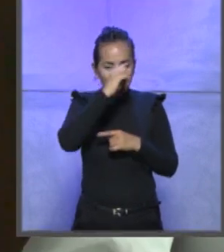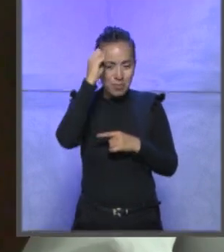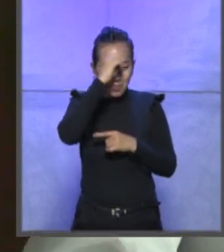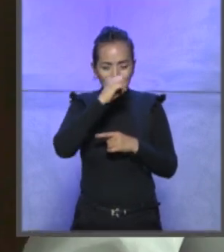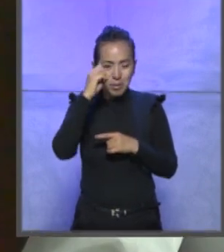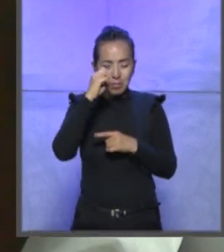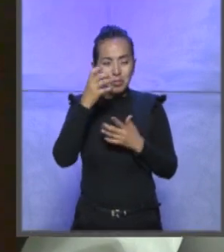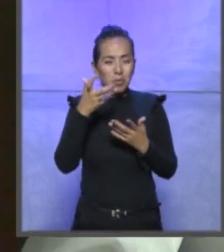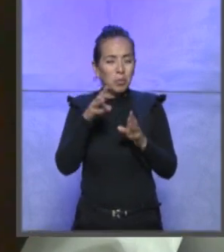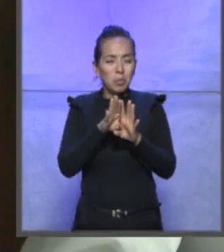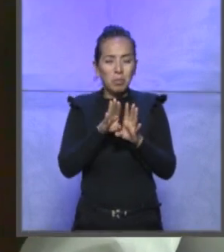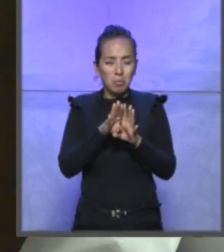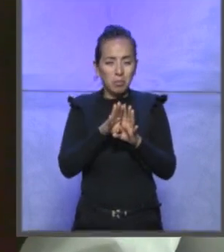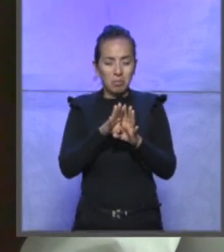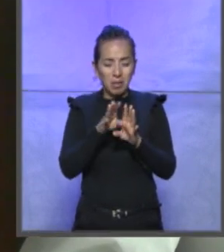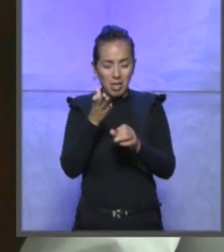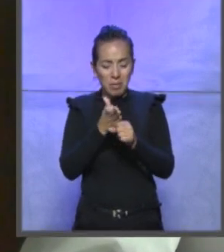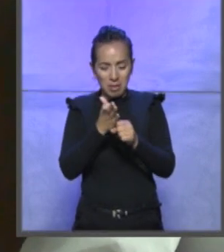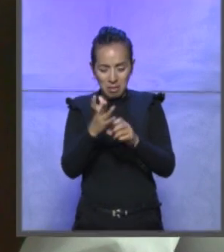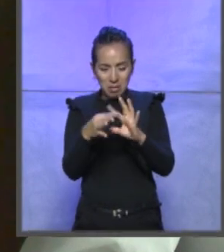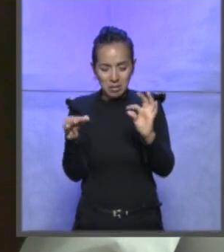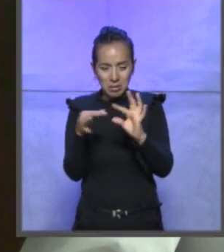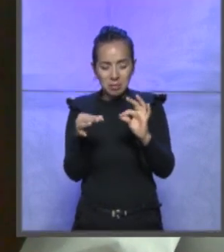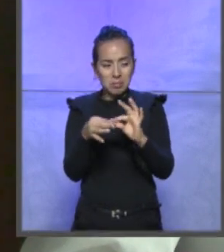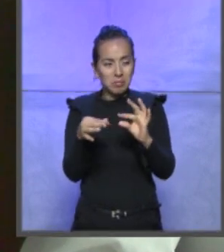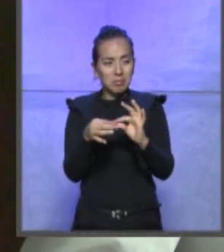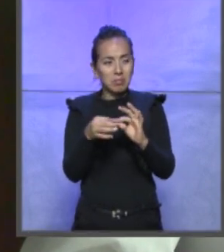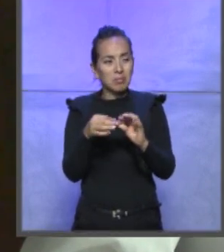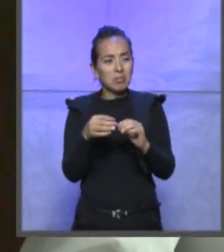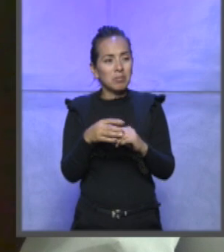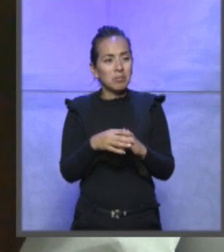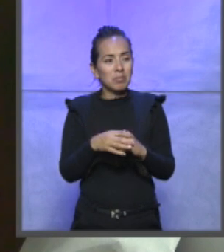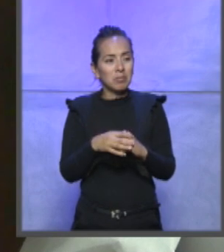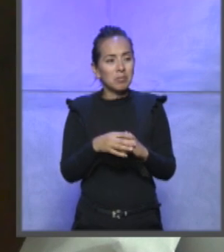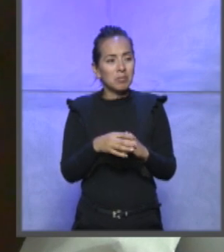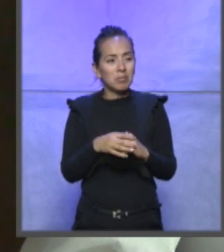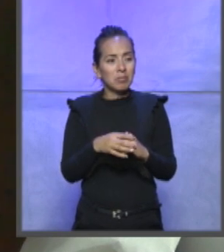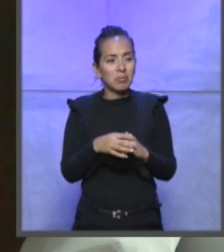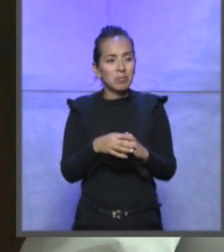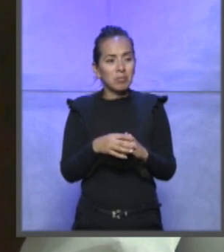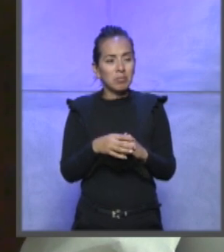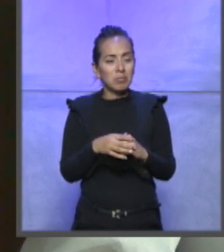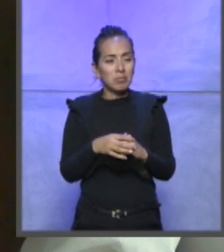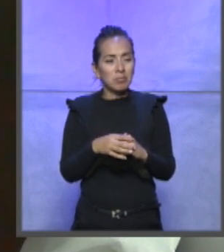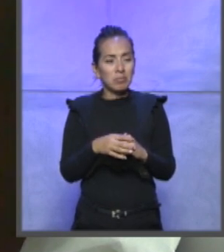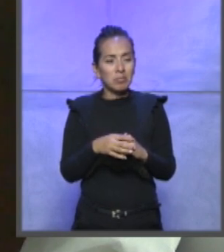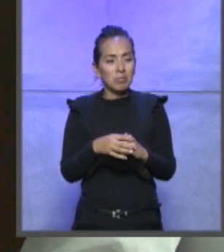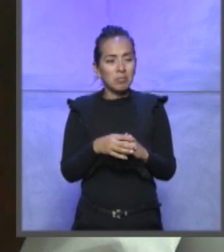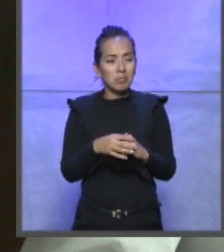veces estamos relacionados, como lo estamos viendo en este tema o en estas preguntas que se llevaron a cabo. Fuimos